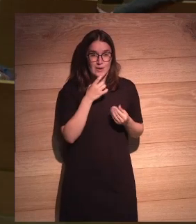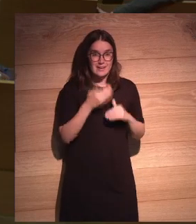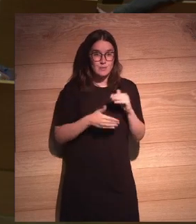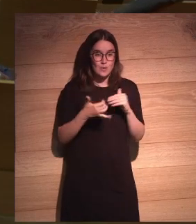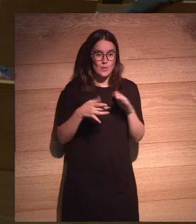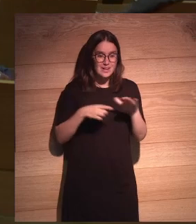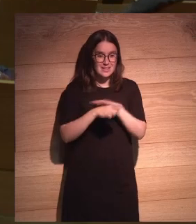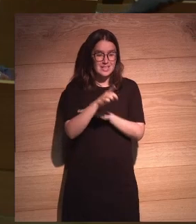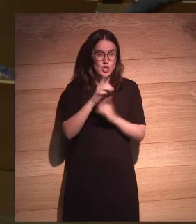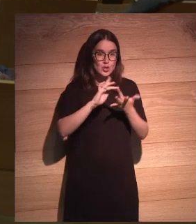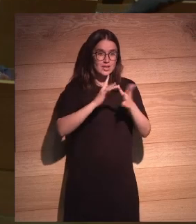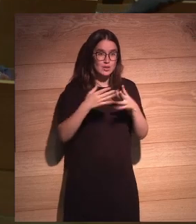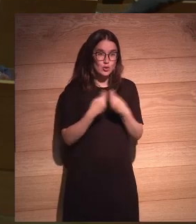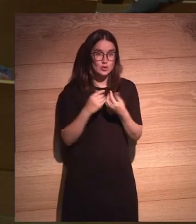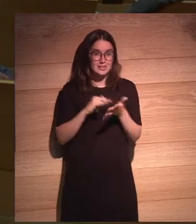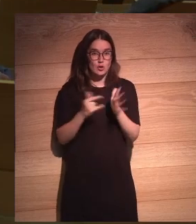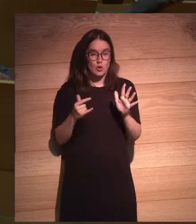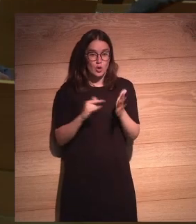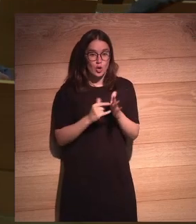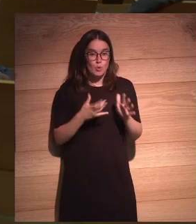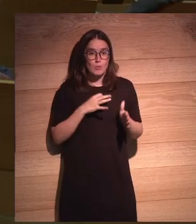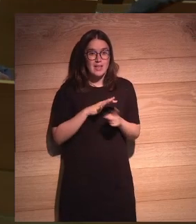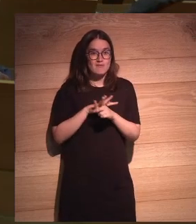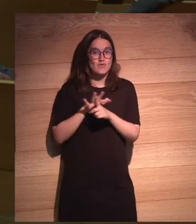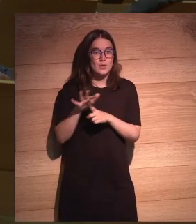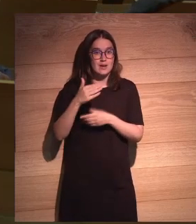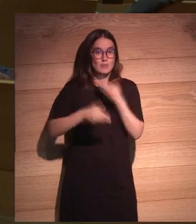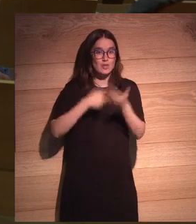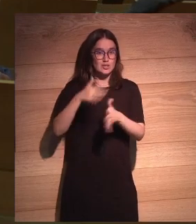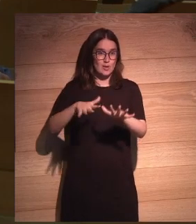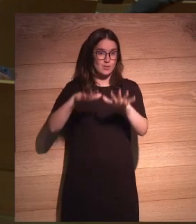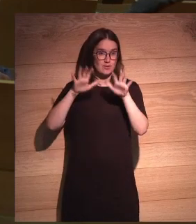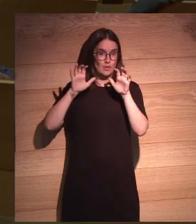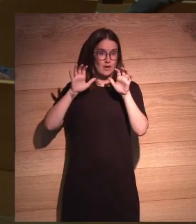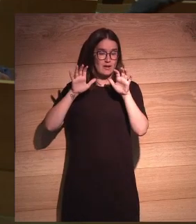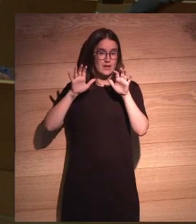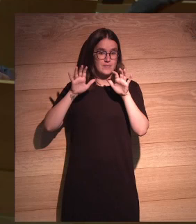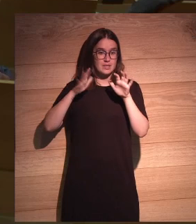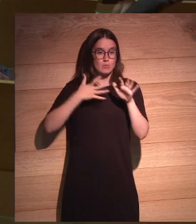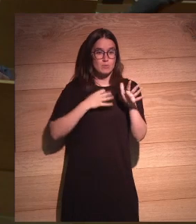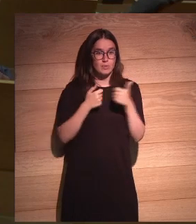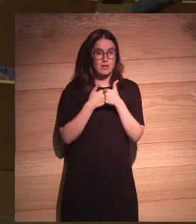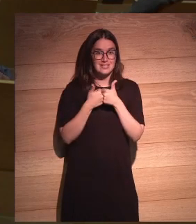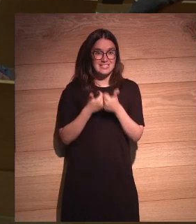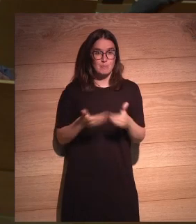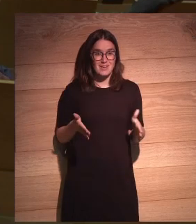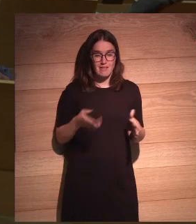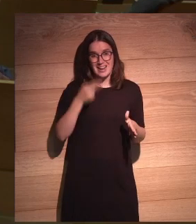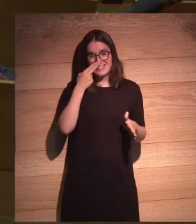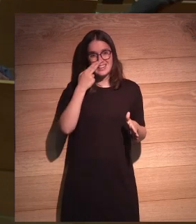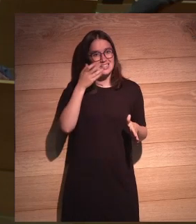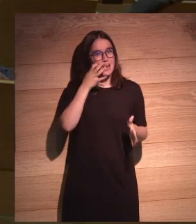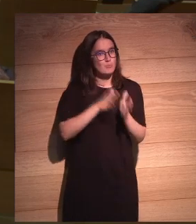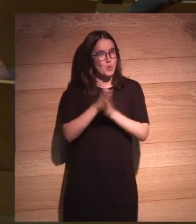el desarrollo y la interacción con lo tecnológico puede condicionar el proceso de aprendizaje hasta tal punto que se pierda el interés